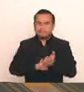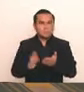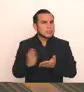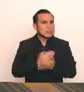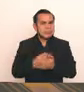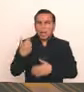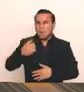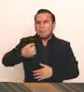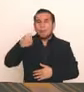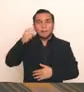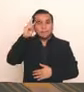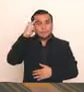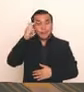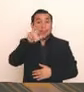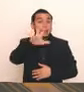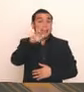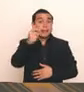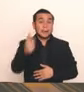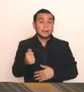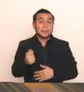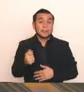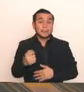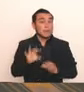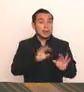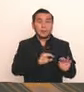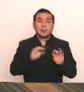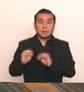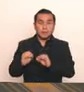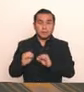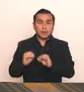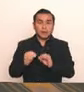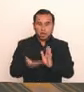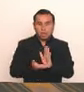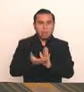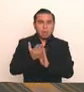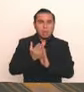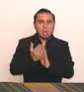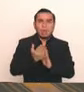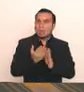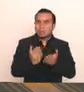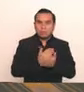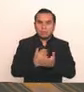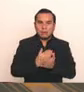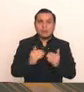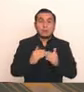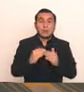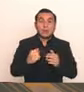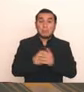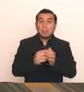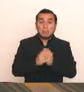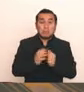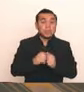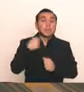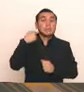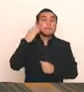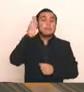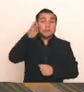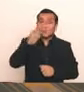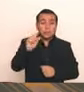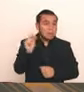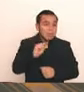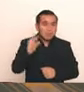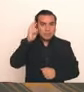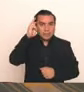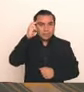emprendimientos durante un periodo de tres meses sin aplicar las multas de intereses ni aceptar su calificación crediticia y cerrando el